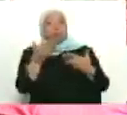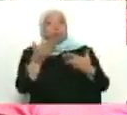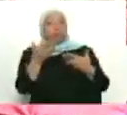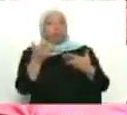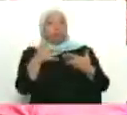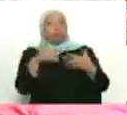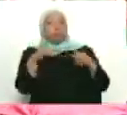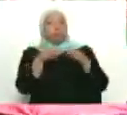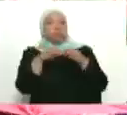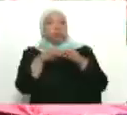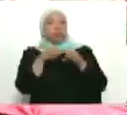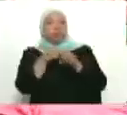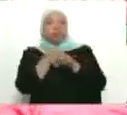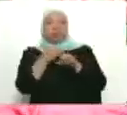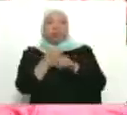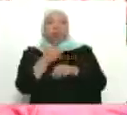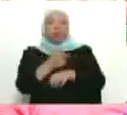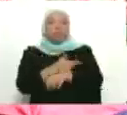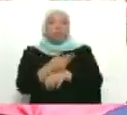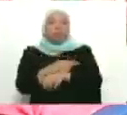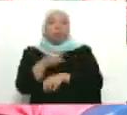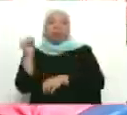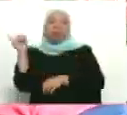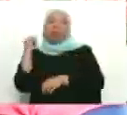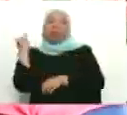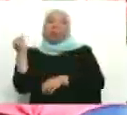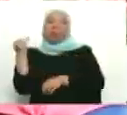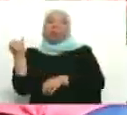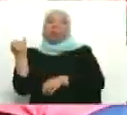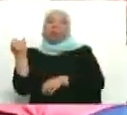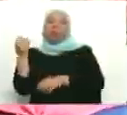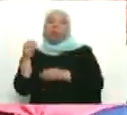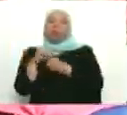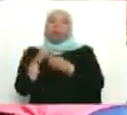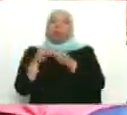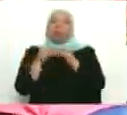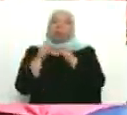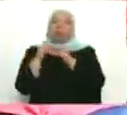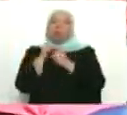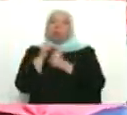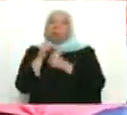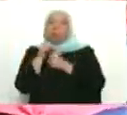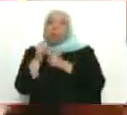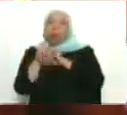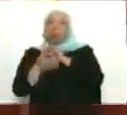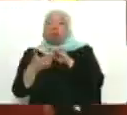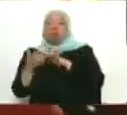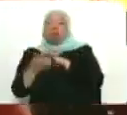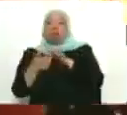Con mi compañera y hermana Iris, yo estoy seguro que eso se va a arreglar porque la culebra se mata.